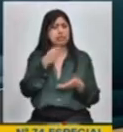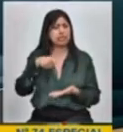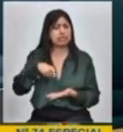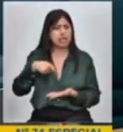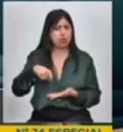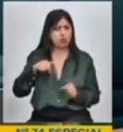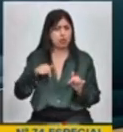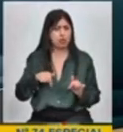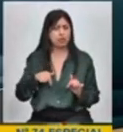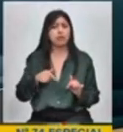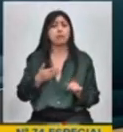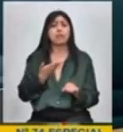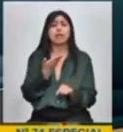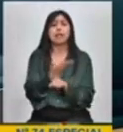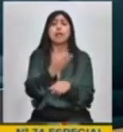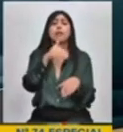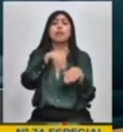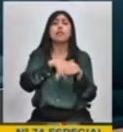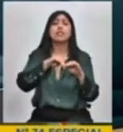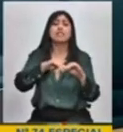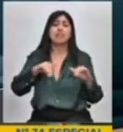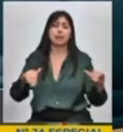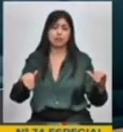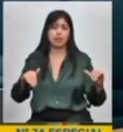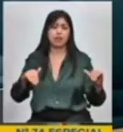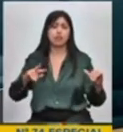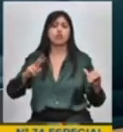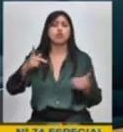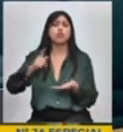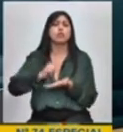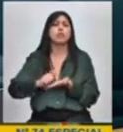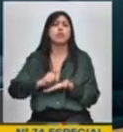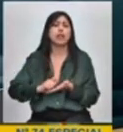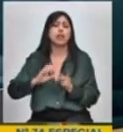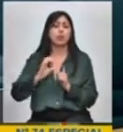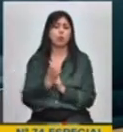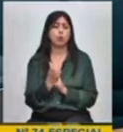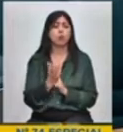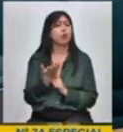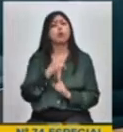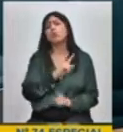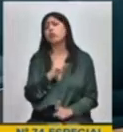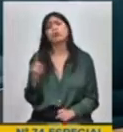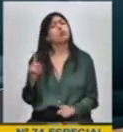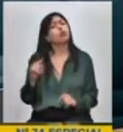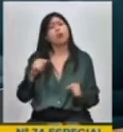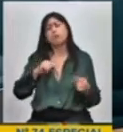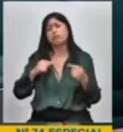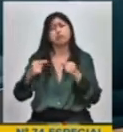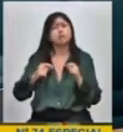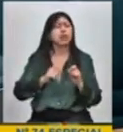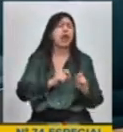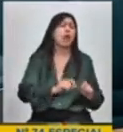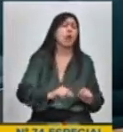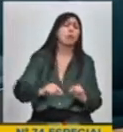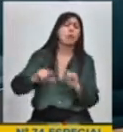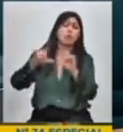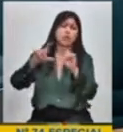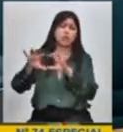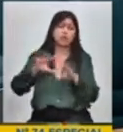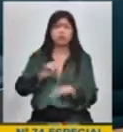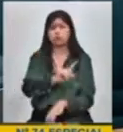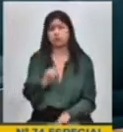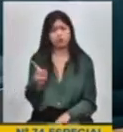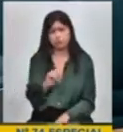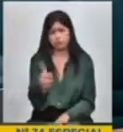Y por eso pedimos votación separada de la Subsecretaría de Cultura. Nosotros no vamos a entrar a discutir el tema del aumento de los recursos.